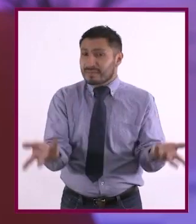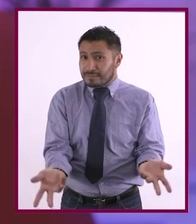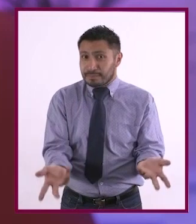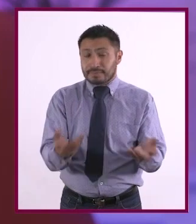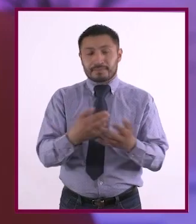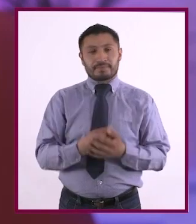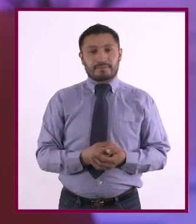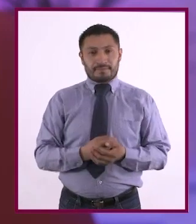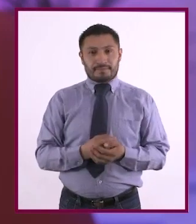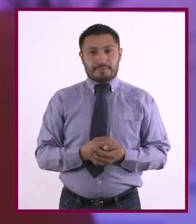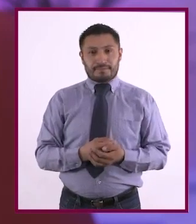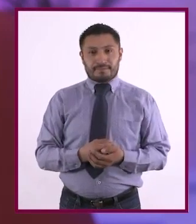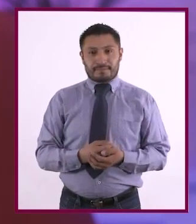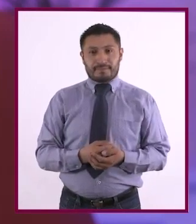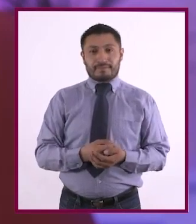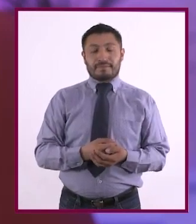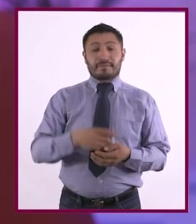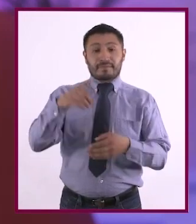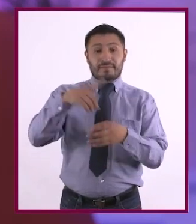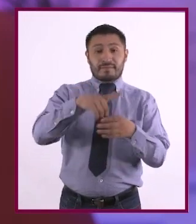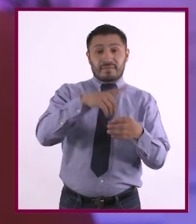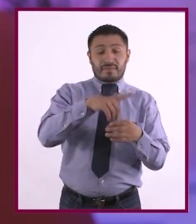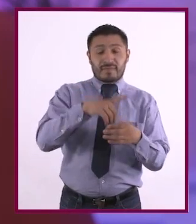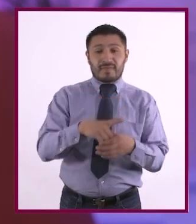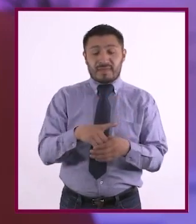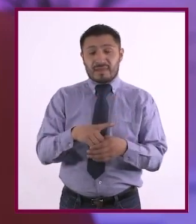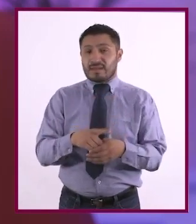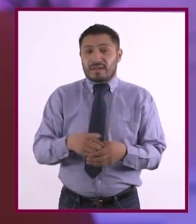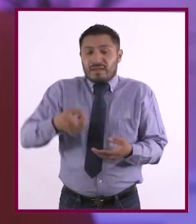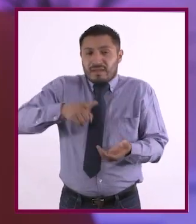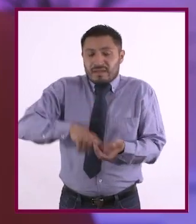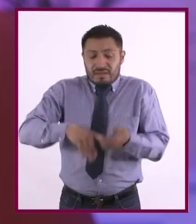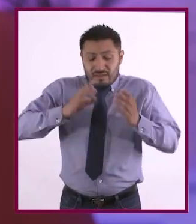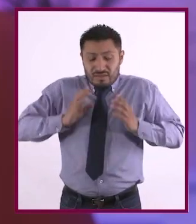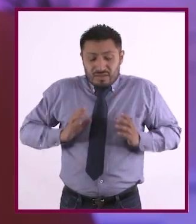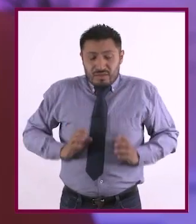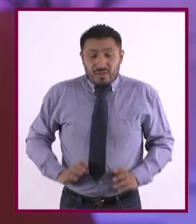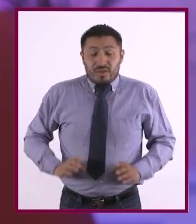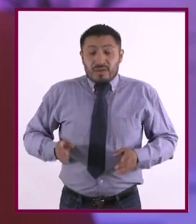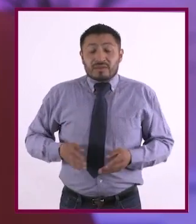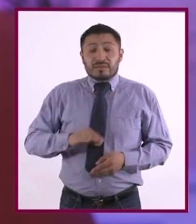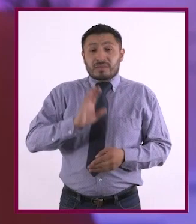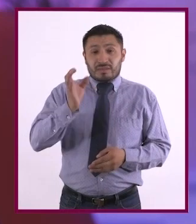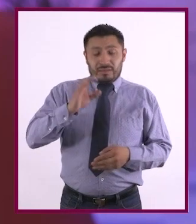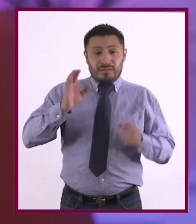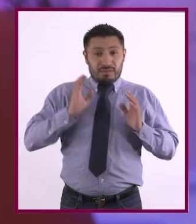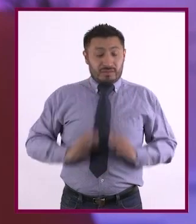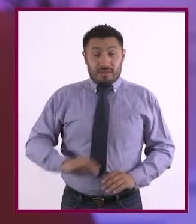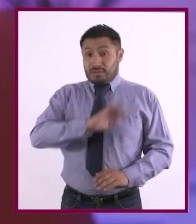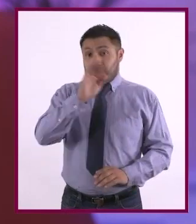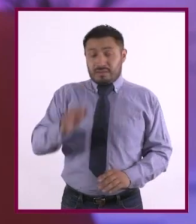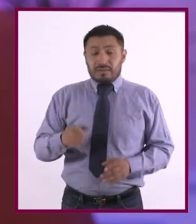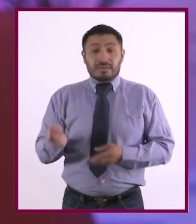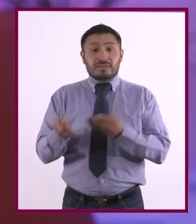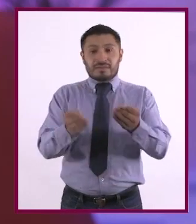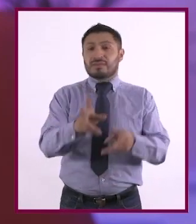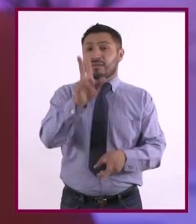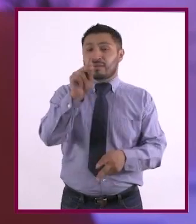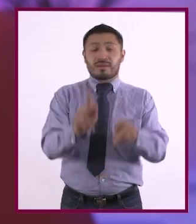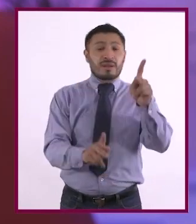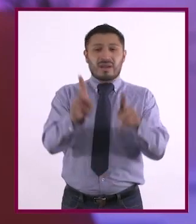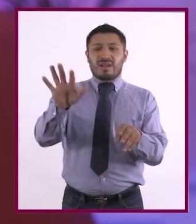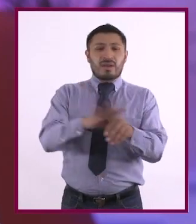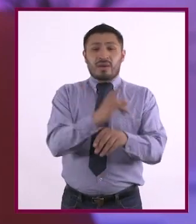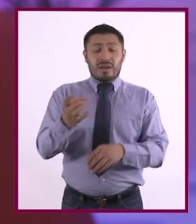de forma natural y cómoda, la donación de órganos y tejidos después de la muerte. No se habla quizá porque hablarlo es enfrentarnos a nuestra